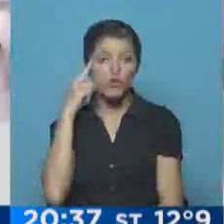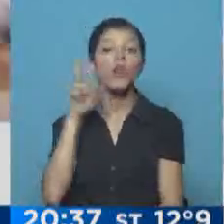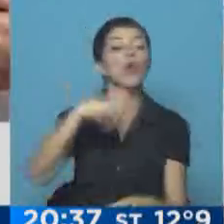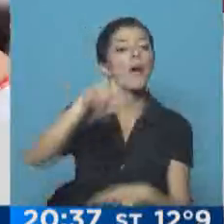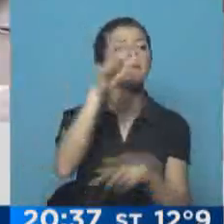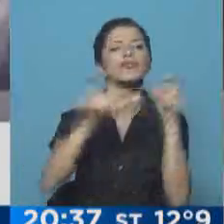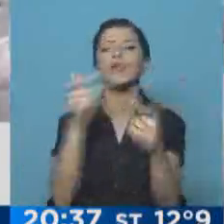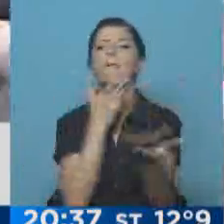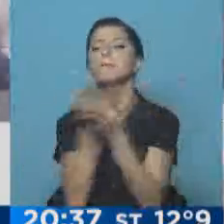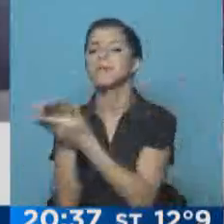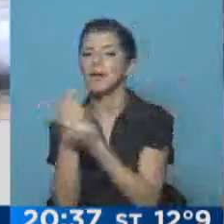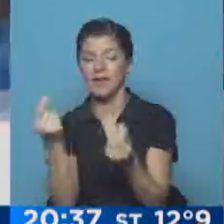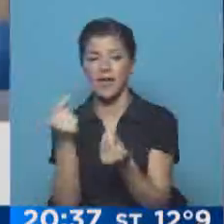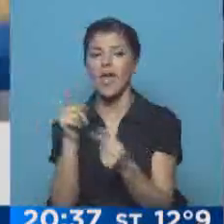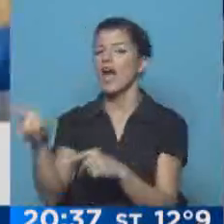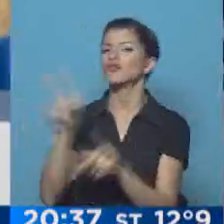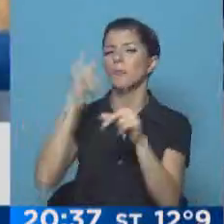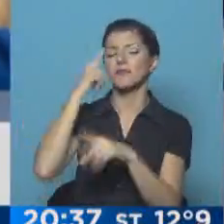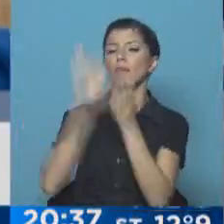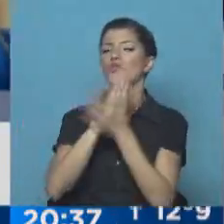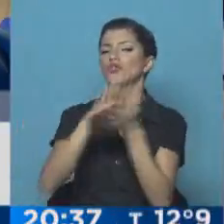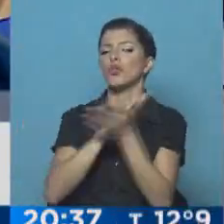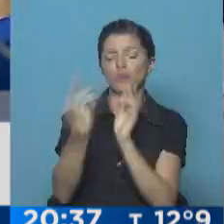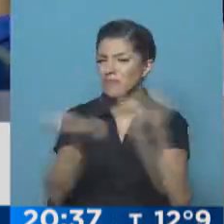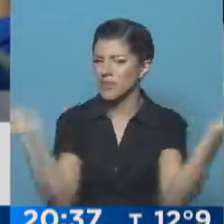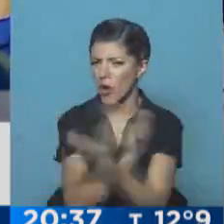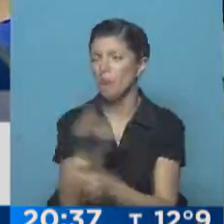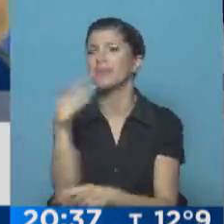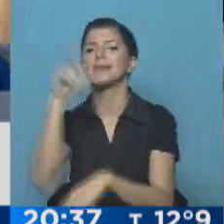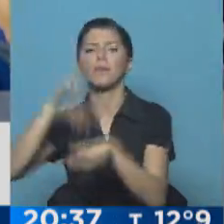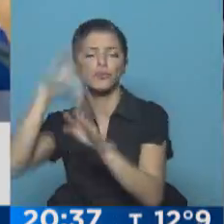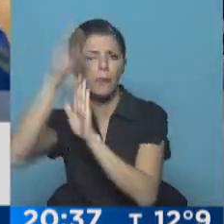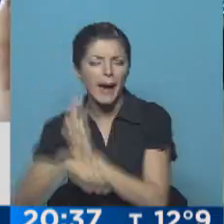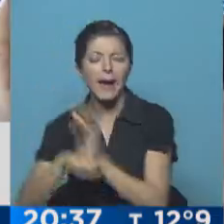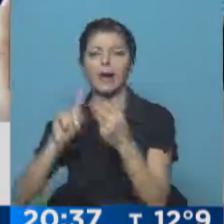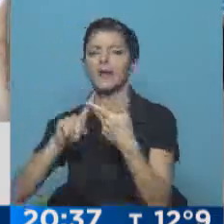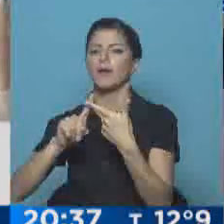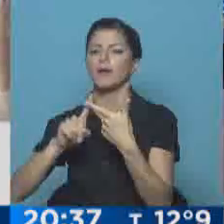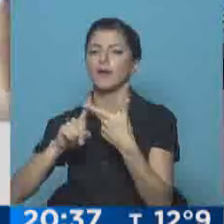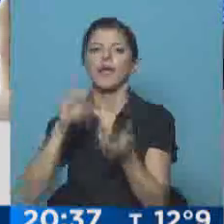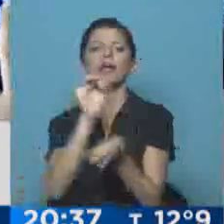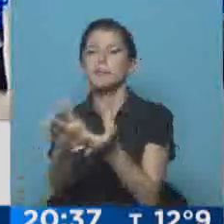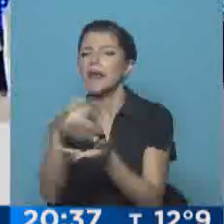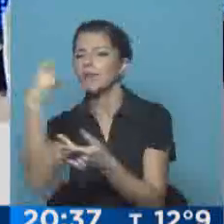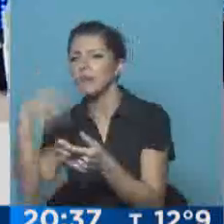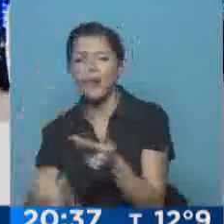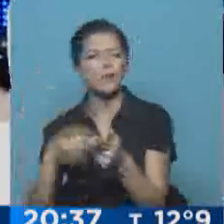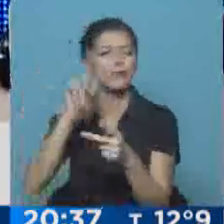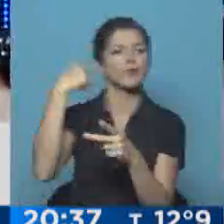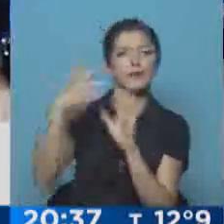cosas se solucionan de un día para el otro. Comprende, vamos a bajar los impuestos, vamos a eliminar esto, vamos a sacar lo